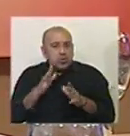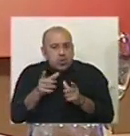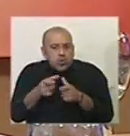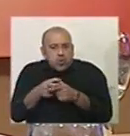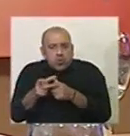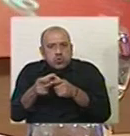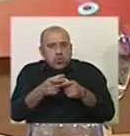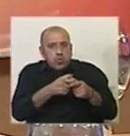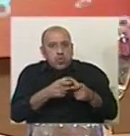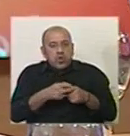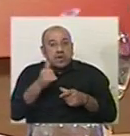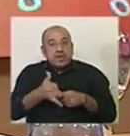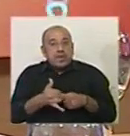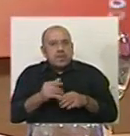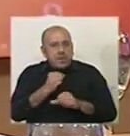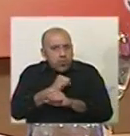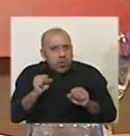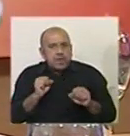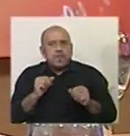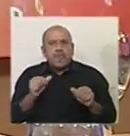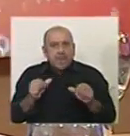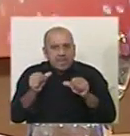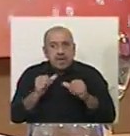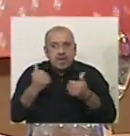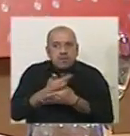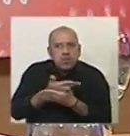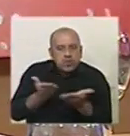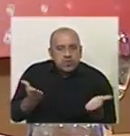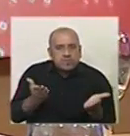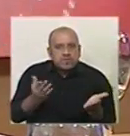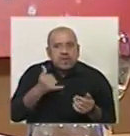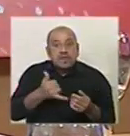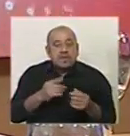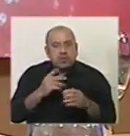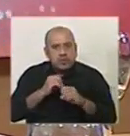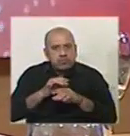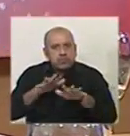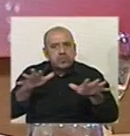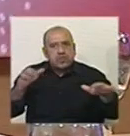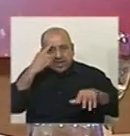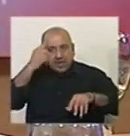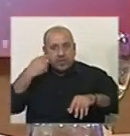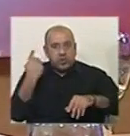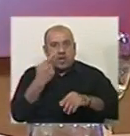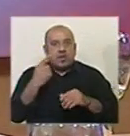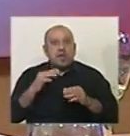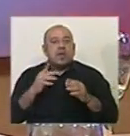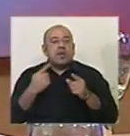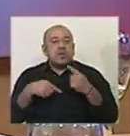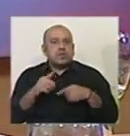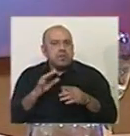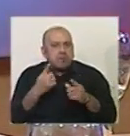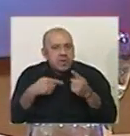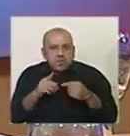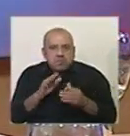con gran capacidad de hacer cosas que son muy visibles, que tienen mucha repercusión internacional, mucha repercusión mediática. Pero